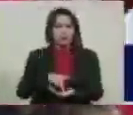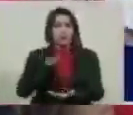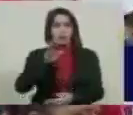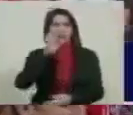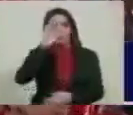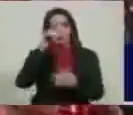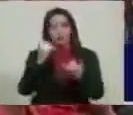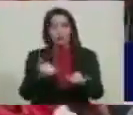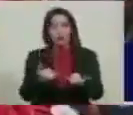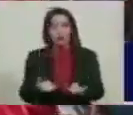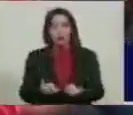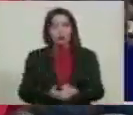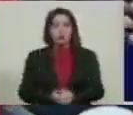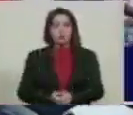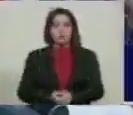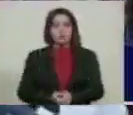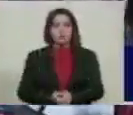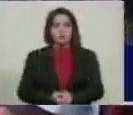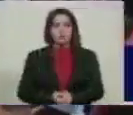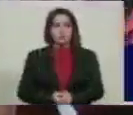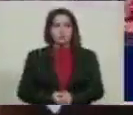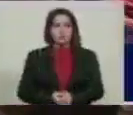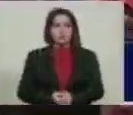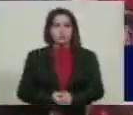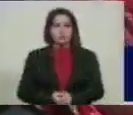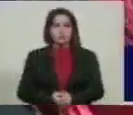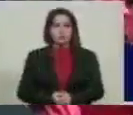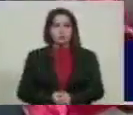La cantera, la escuela